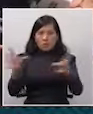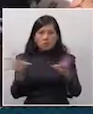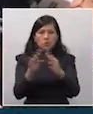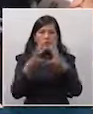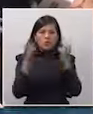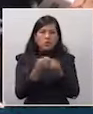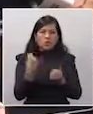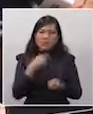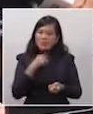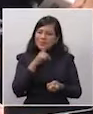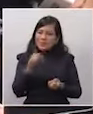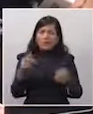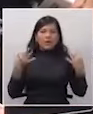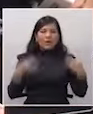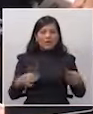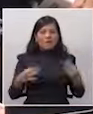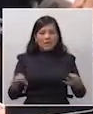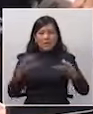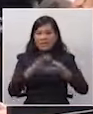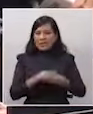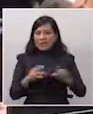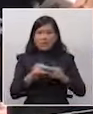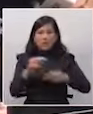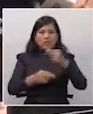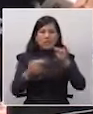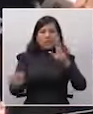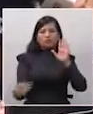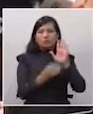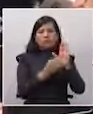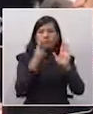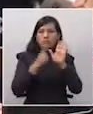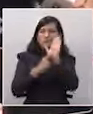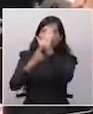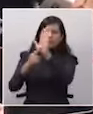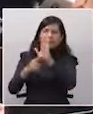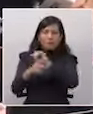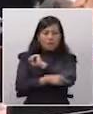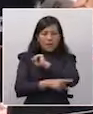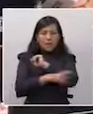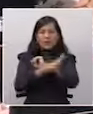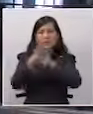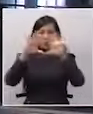ser una fiesta histórica que vamos a demostrar al país y al mundo entero lo que está convocado.